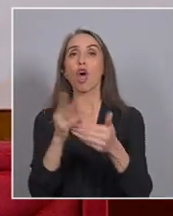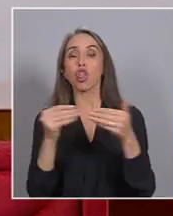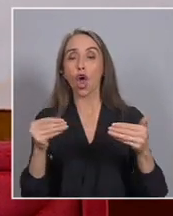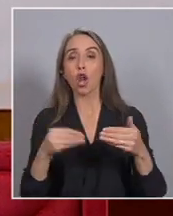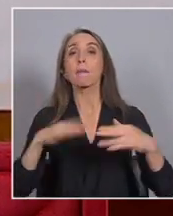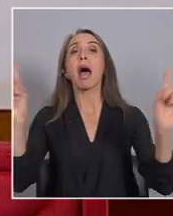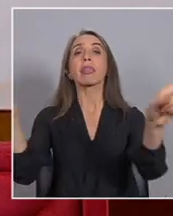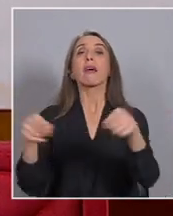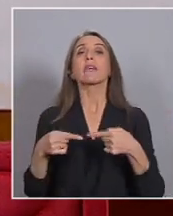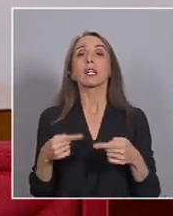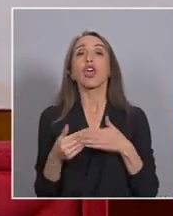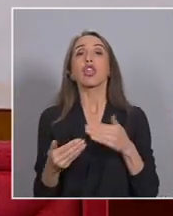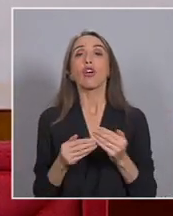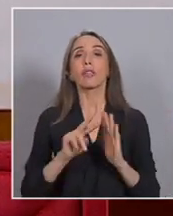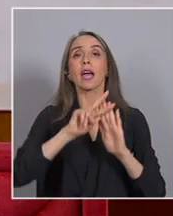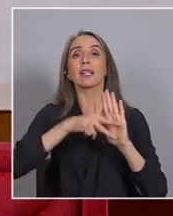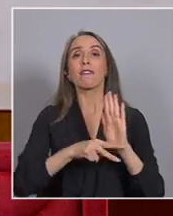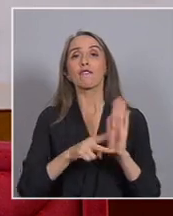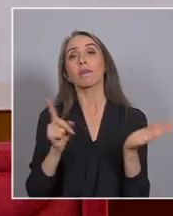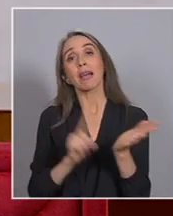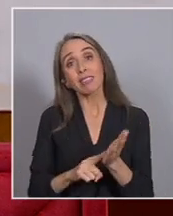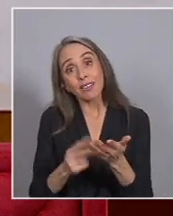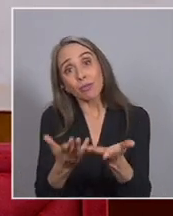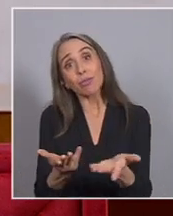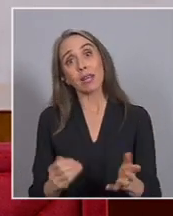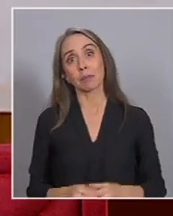en su mayoría de la reforma tributaria.